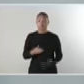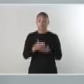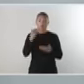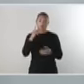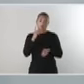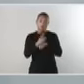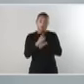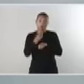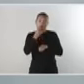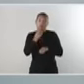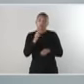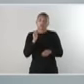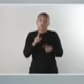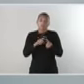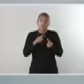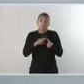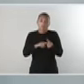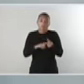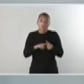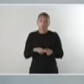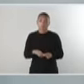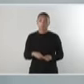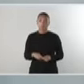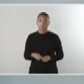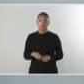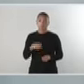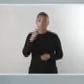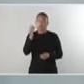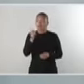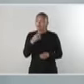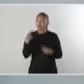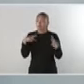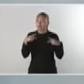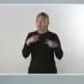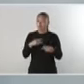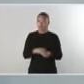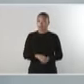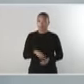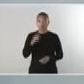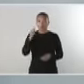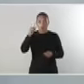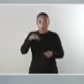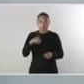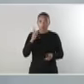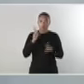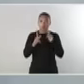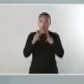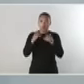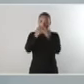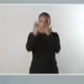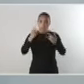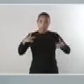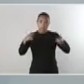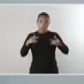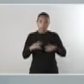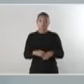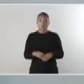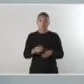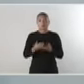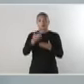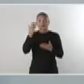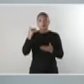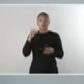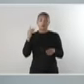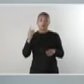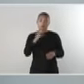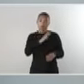Y quién era la segunda les dije Quiénes eran ellos Ahora les voy a hablar un poquito de historia fui candidato